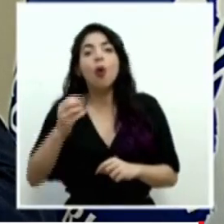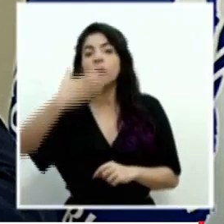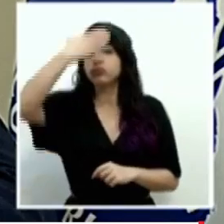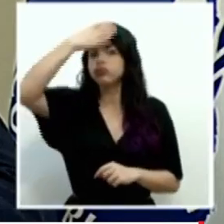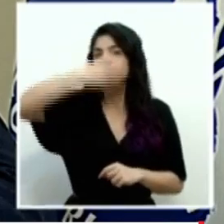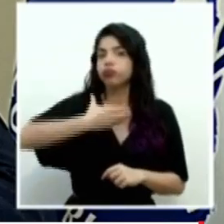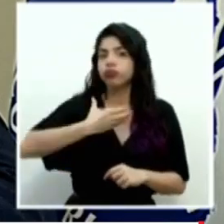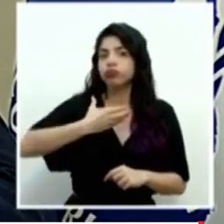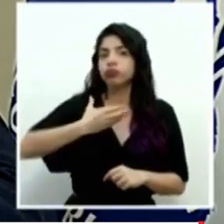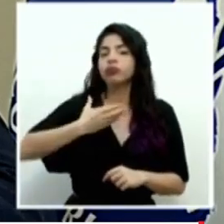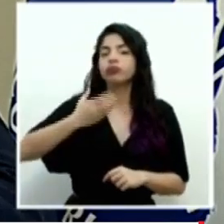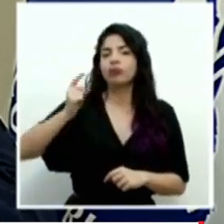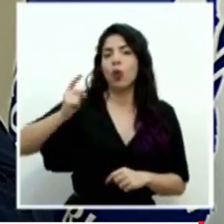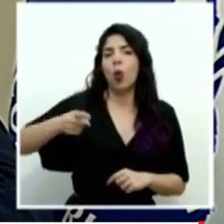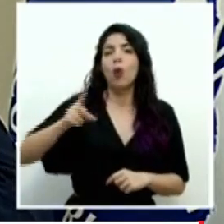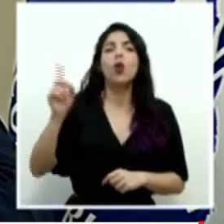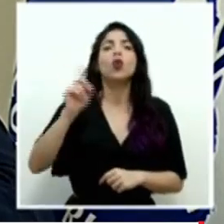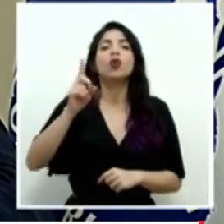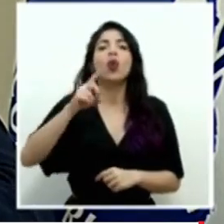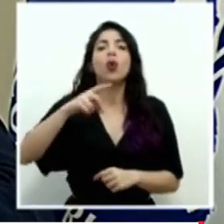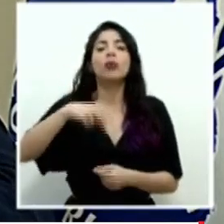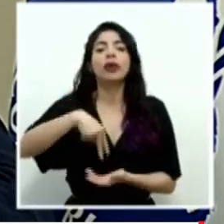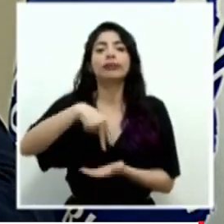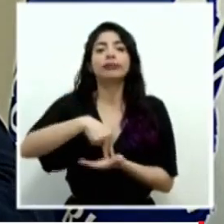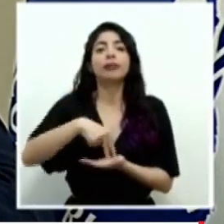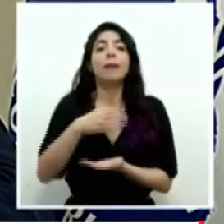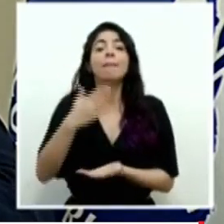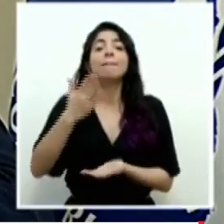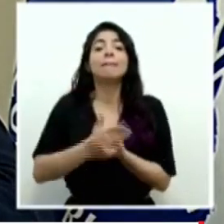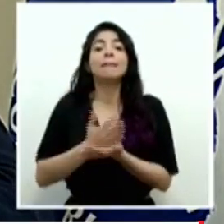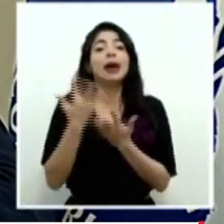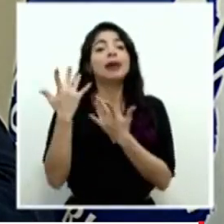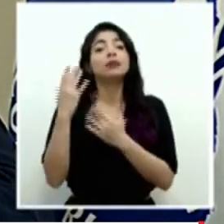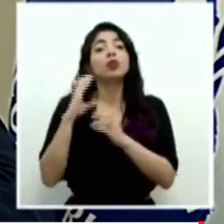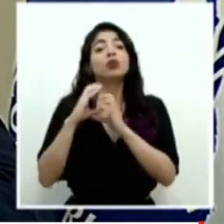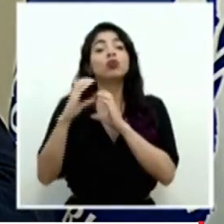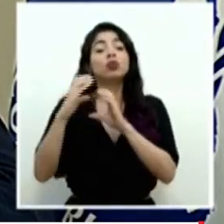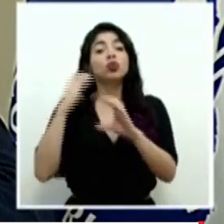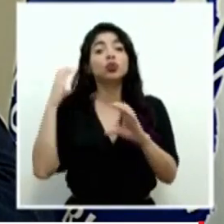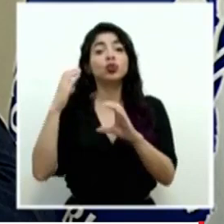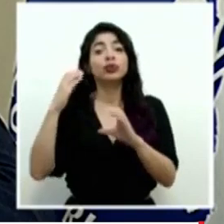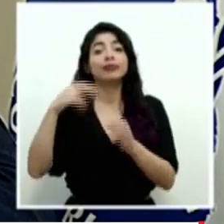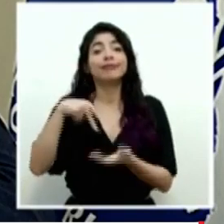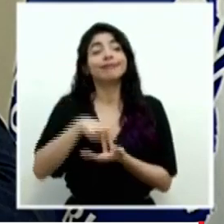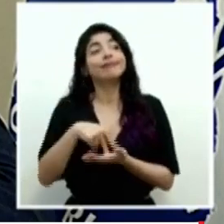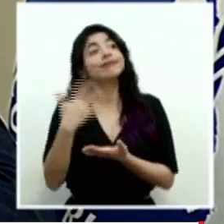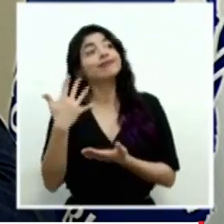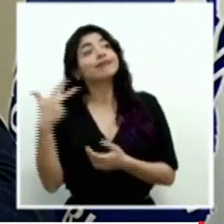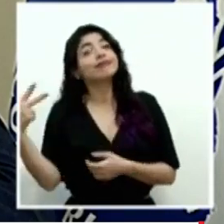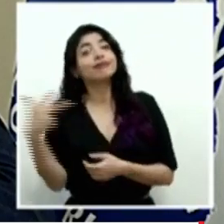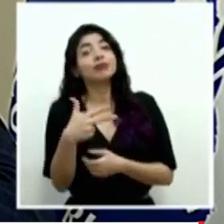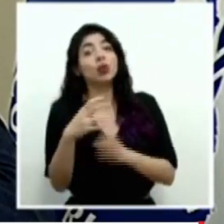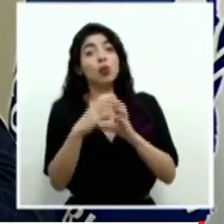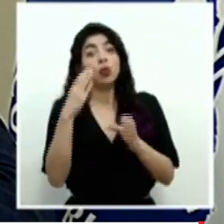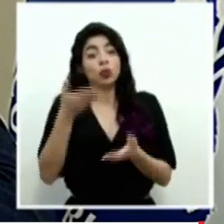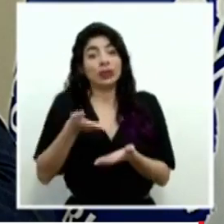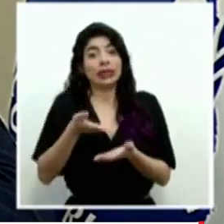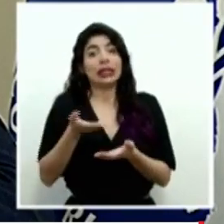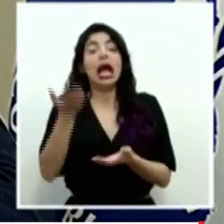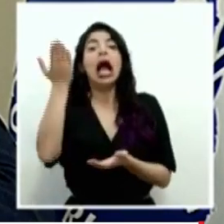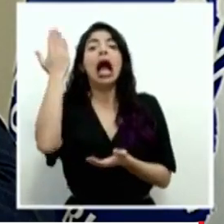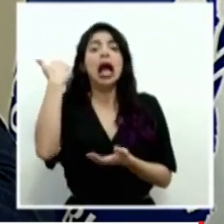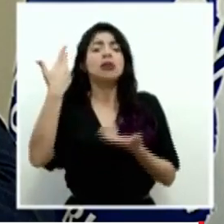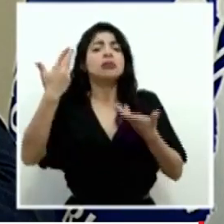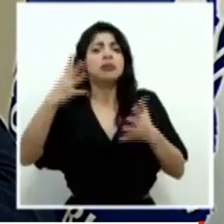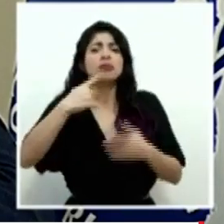las caretas en lo que son las paradas de autobuses. Repito, antes se había considerado, ya se